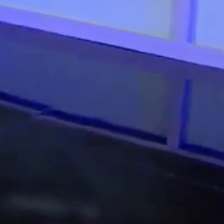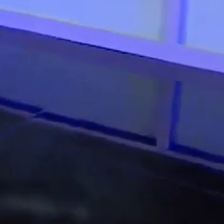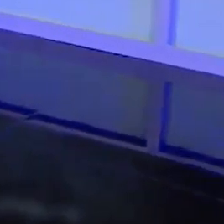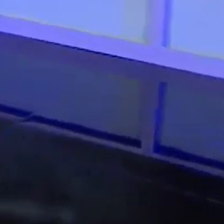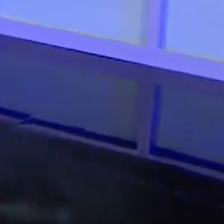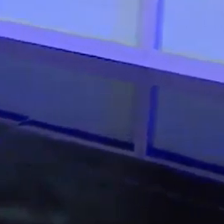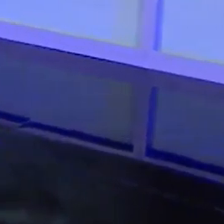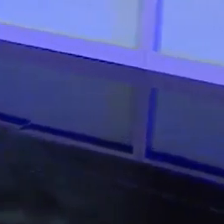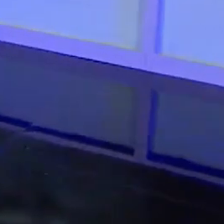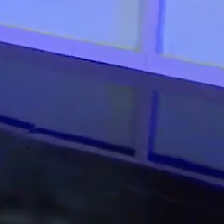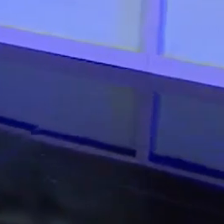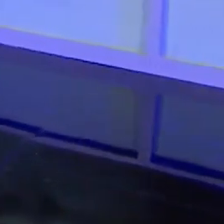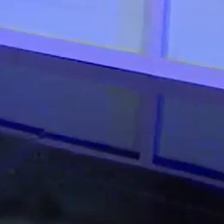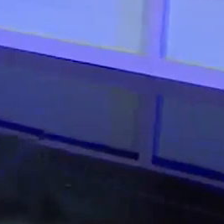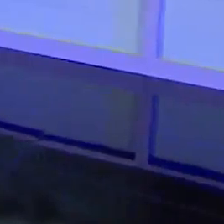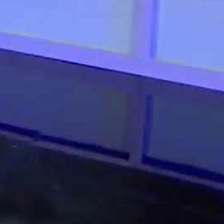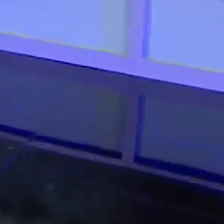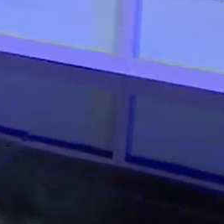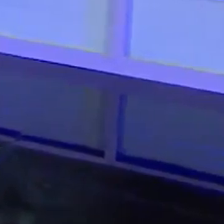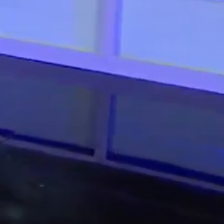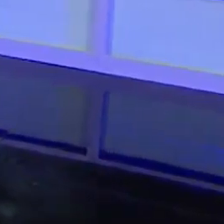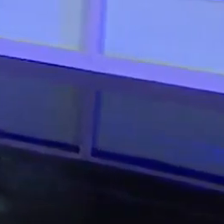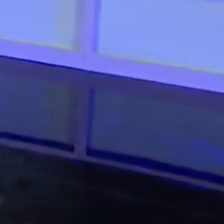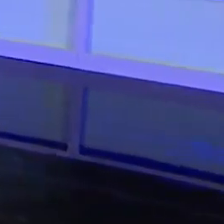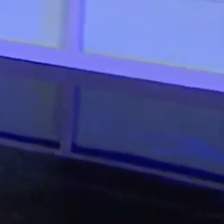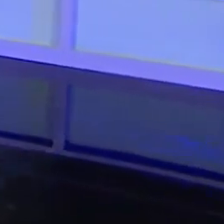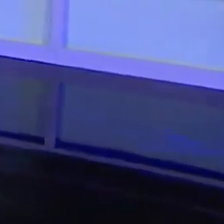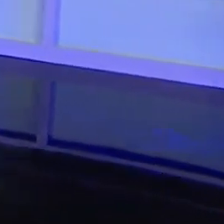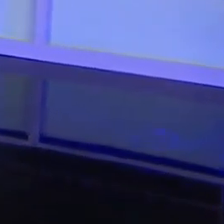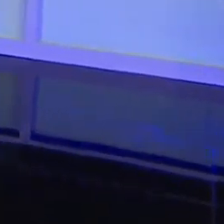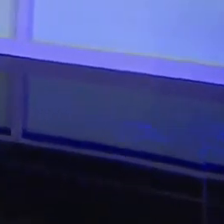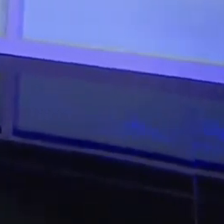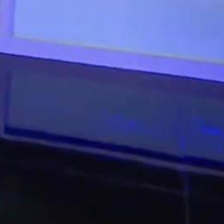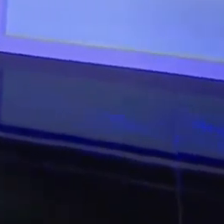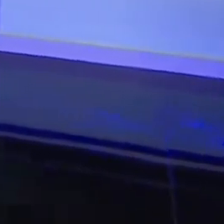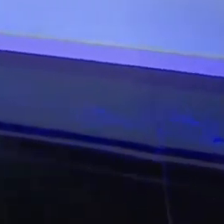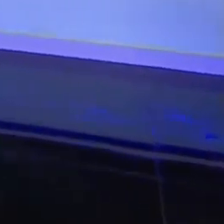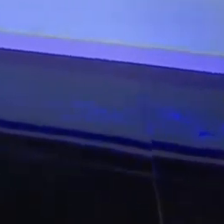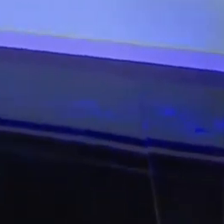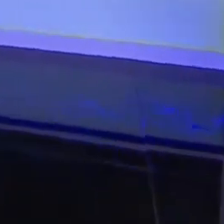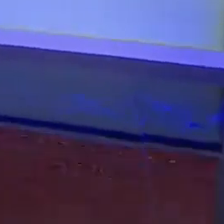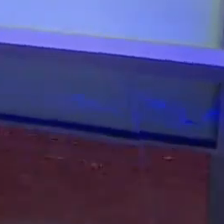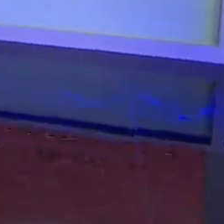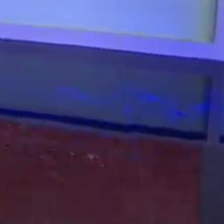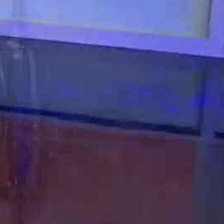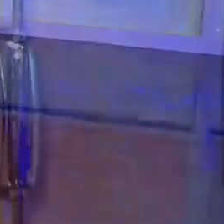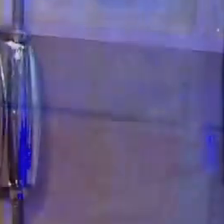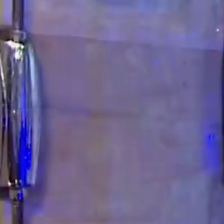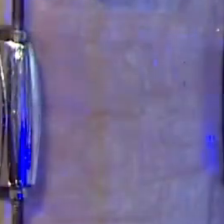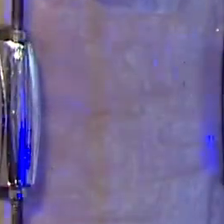Vidas y vidas y vidas y vidas y vidas de